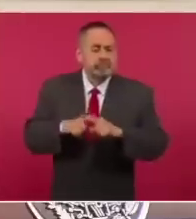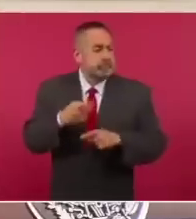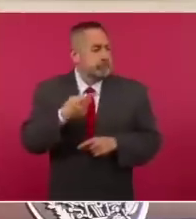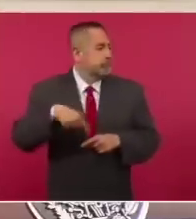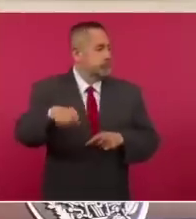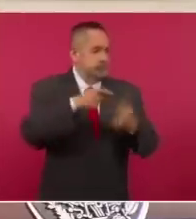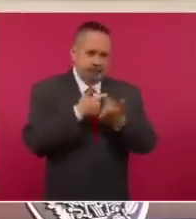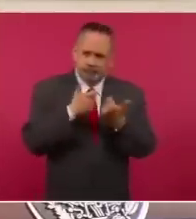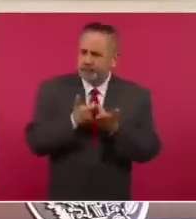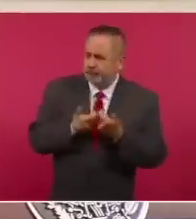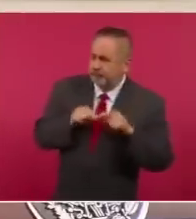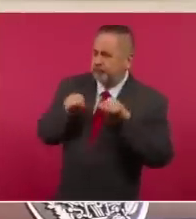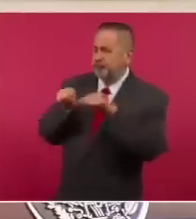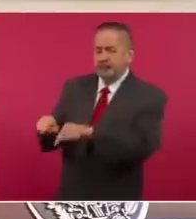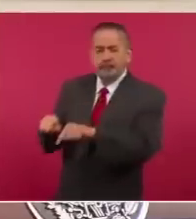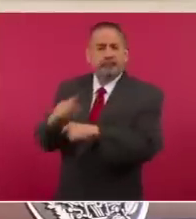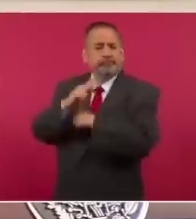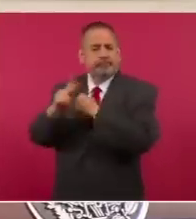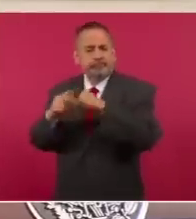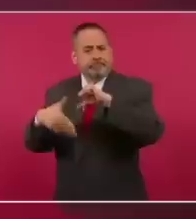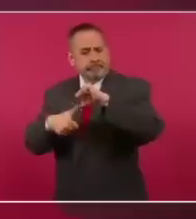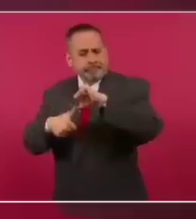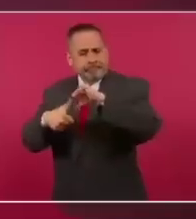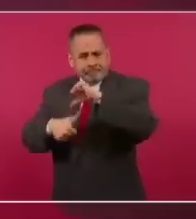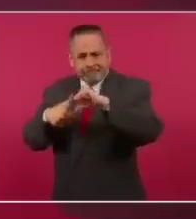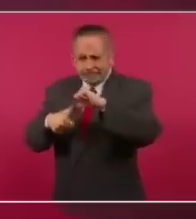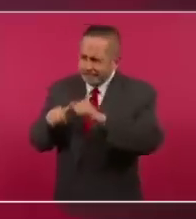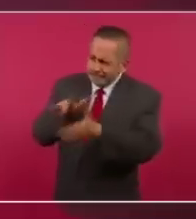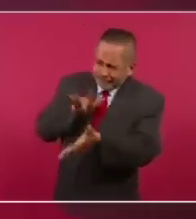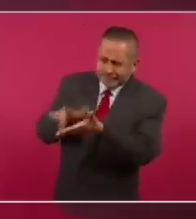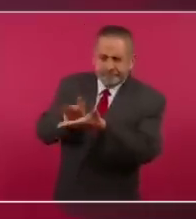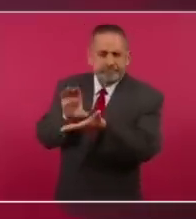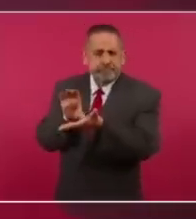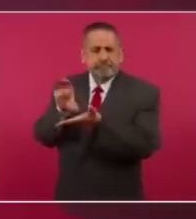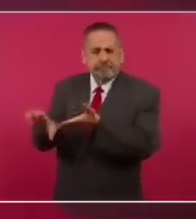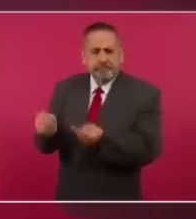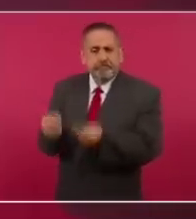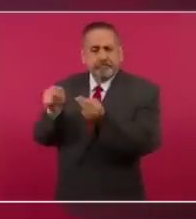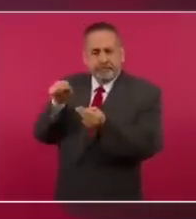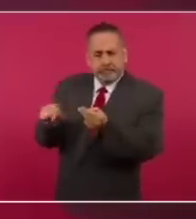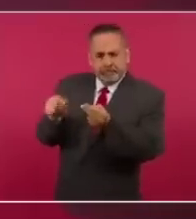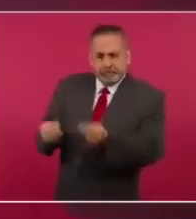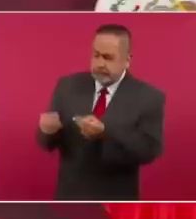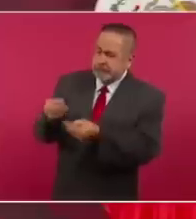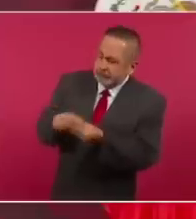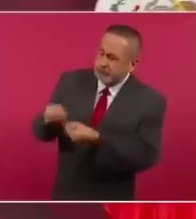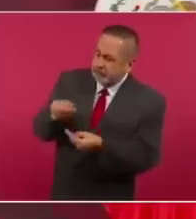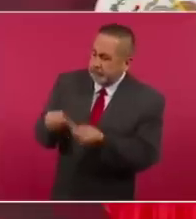invertir en esos países, por eso, aún a nivel de ensayo,